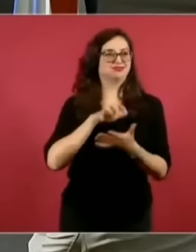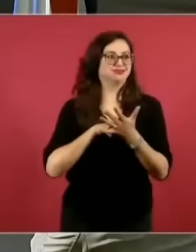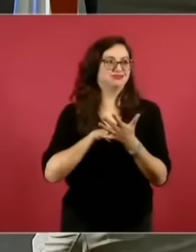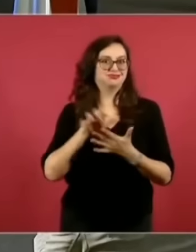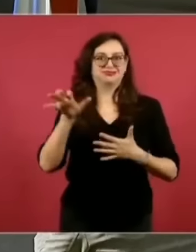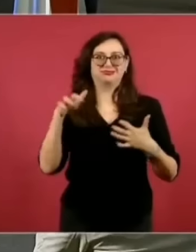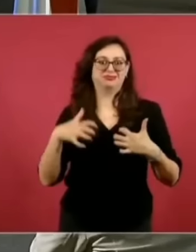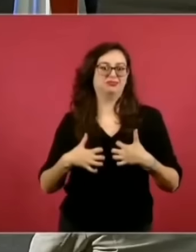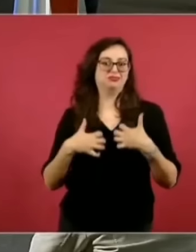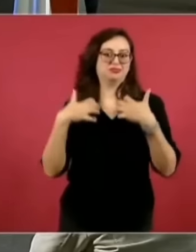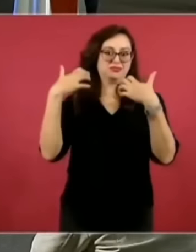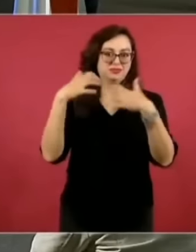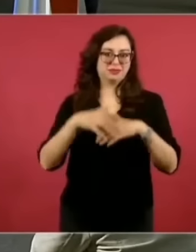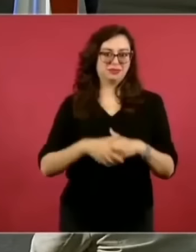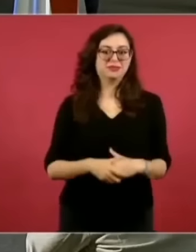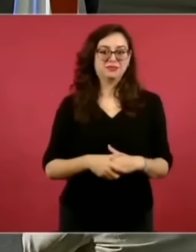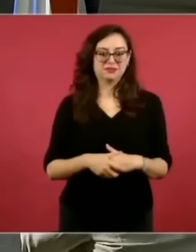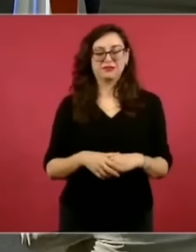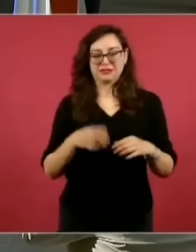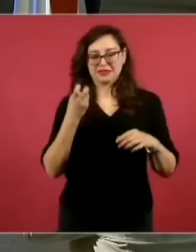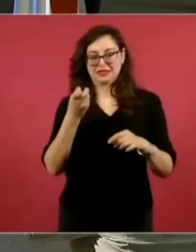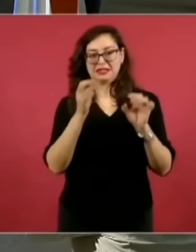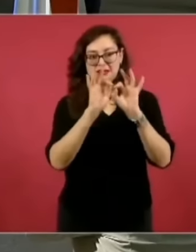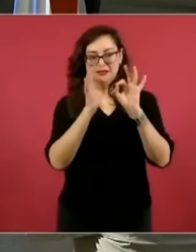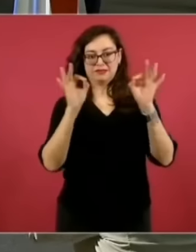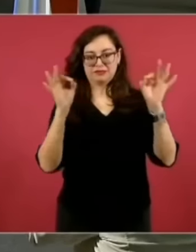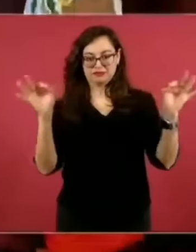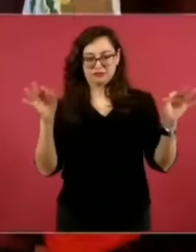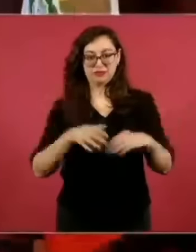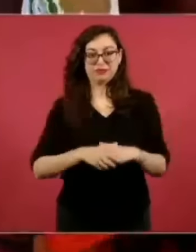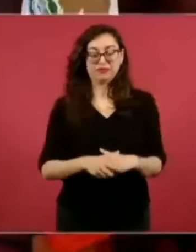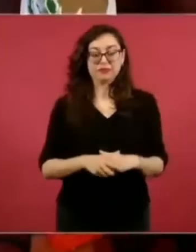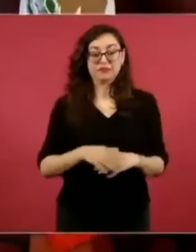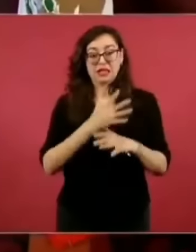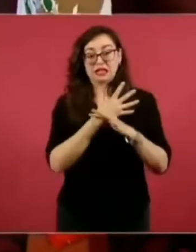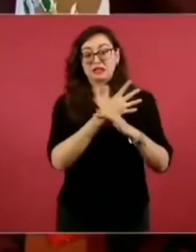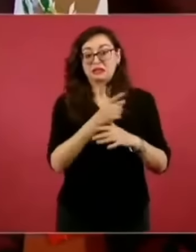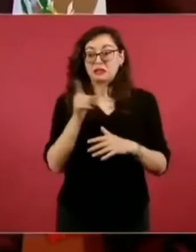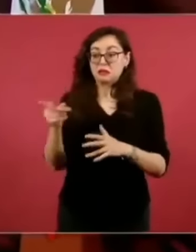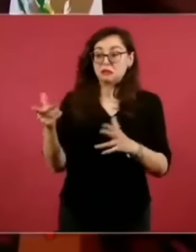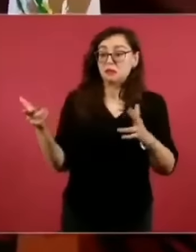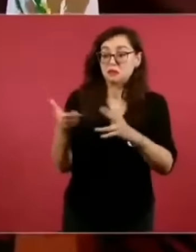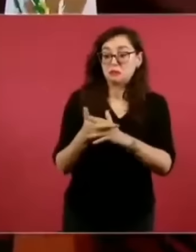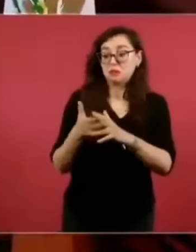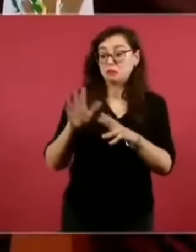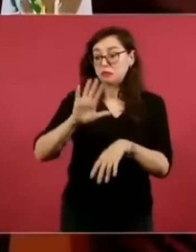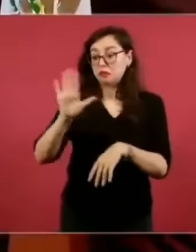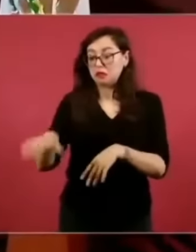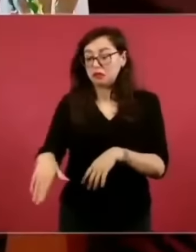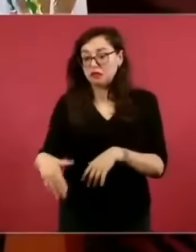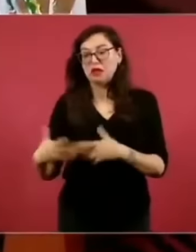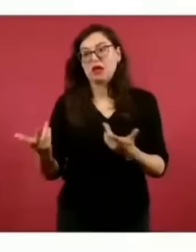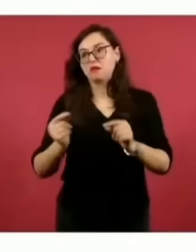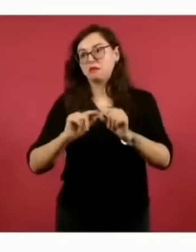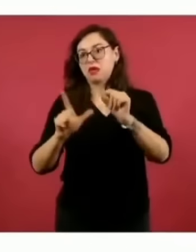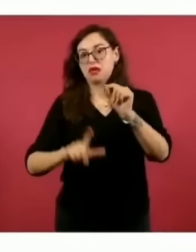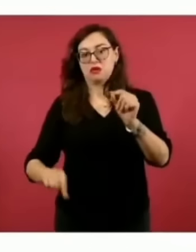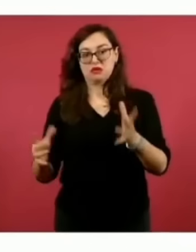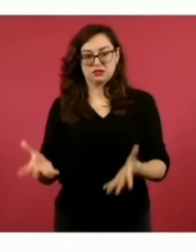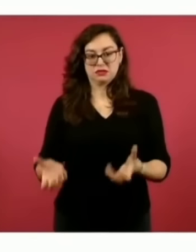que mate a Madero salvará a la República. Ya se había dicho antes, hablaba yo de